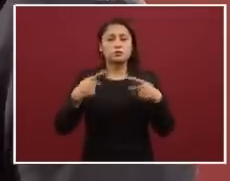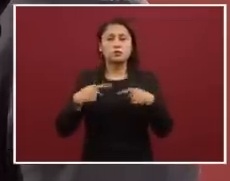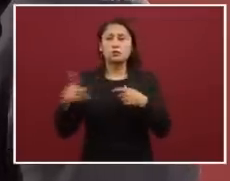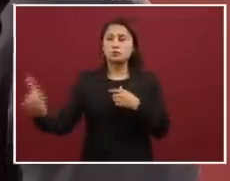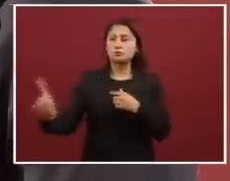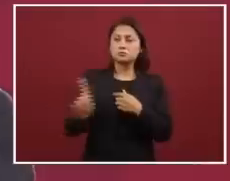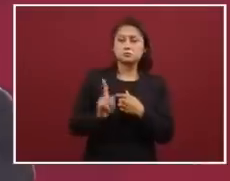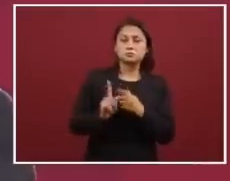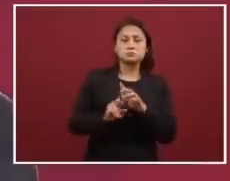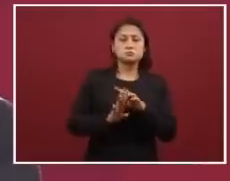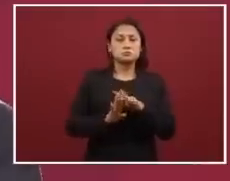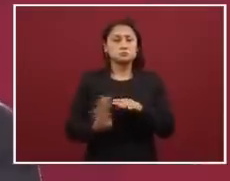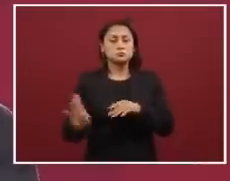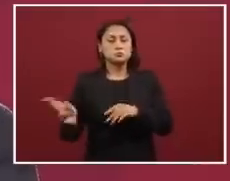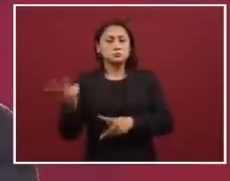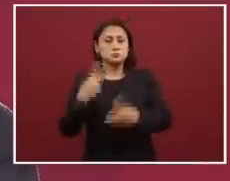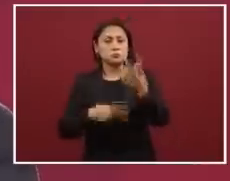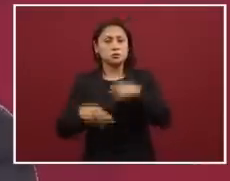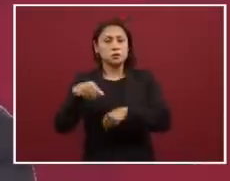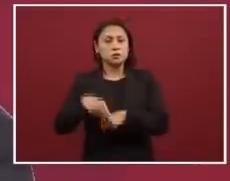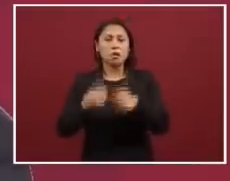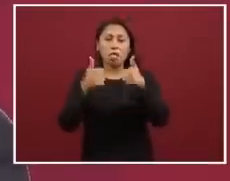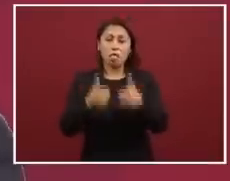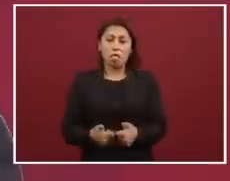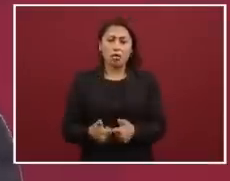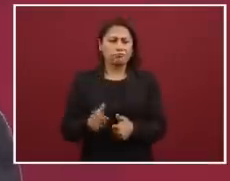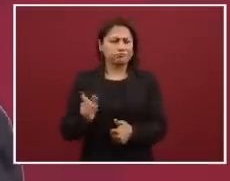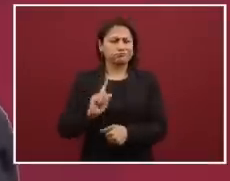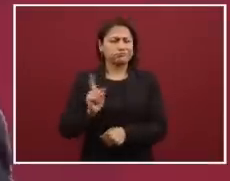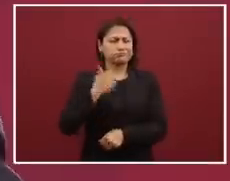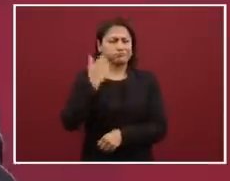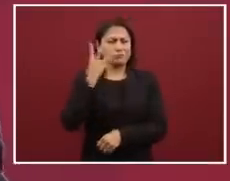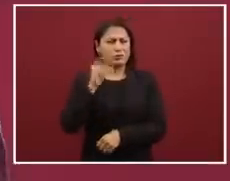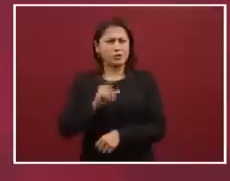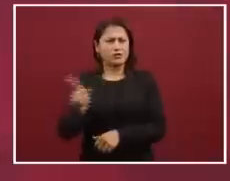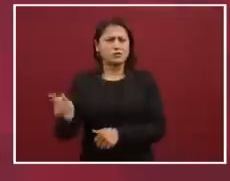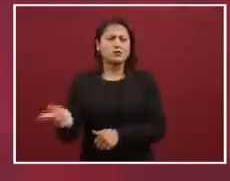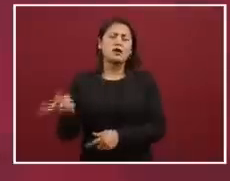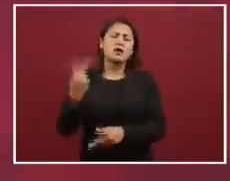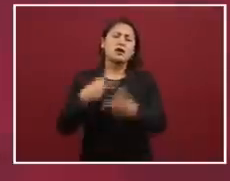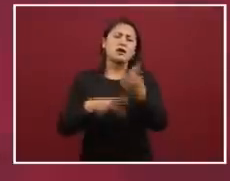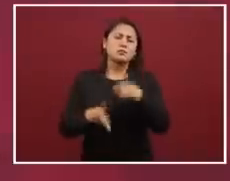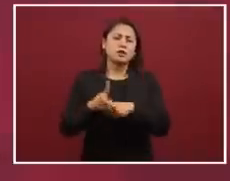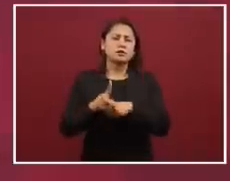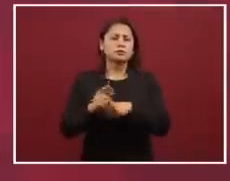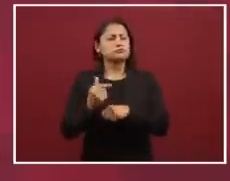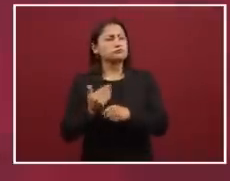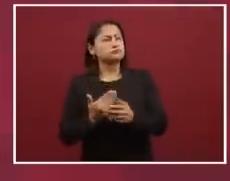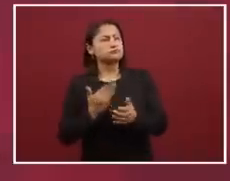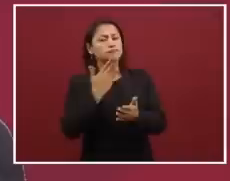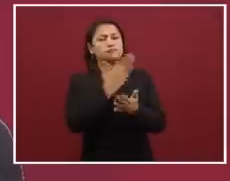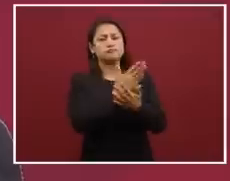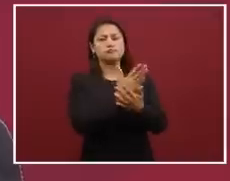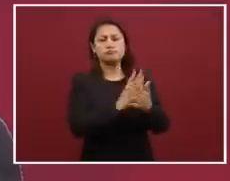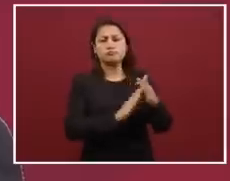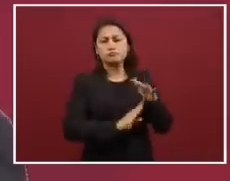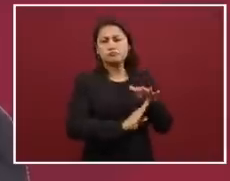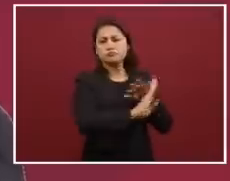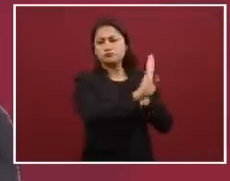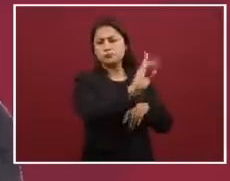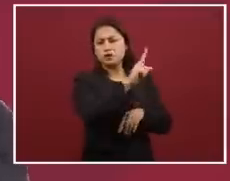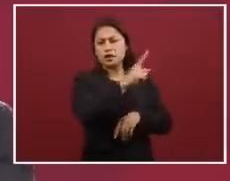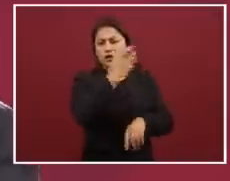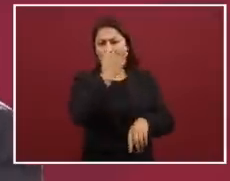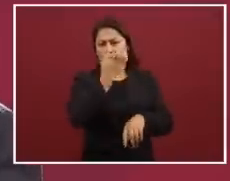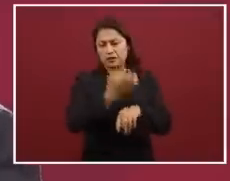Los que vienen en tránsito, en migración, quieren continuar hacia el norte del estado.